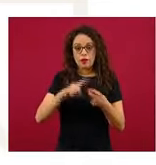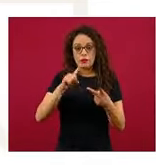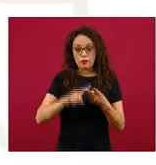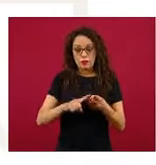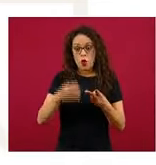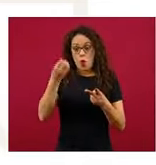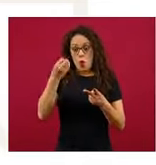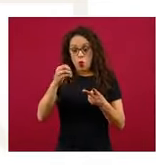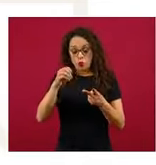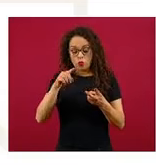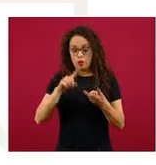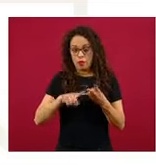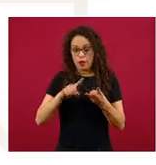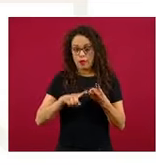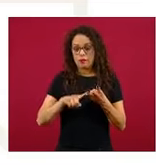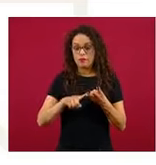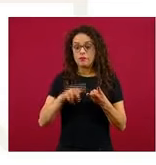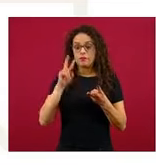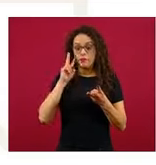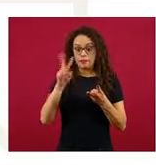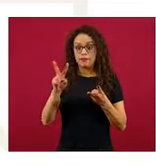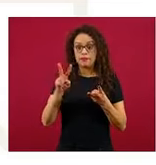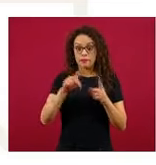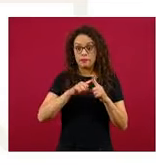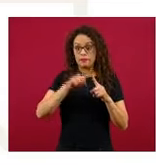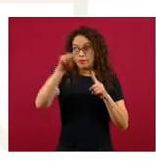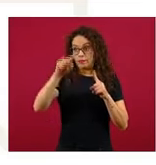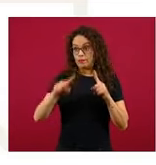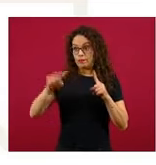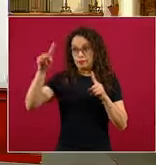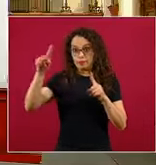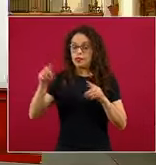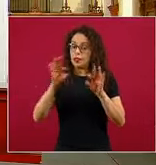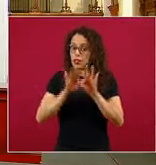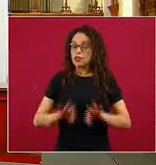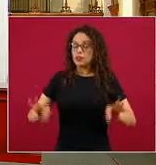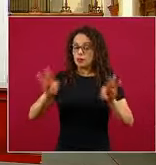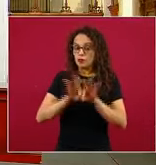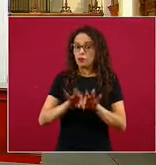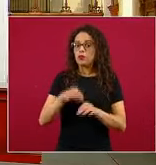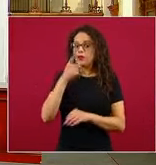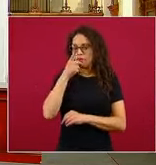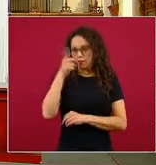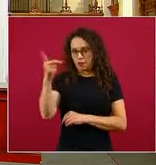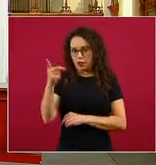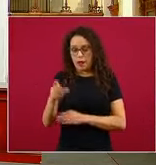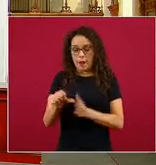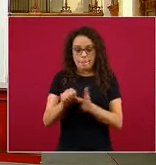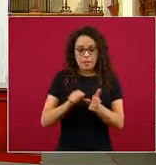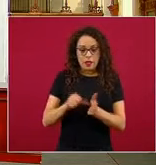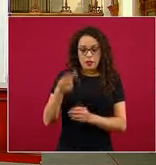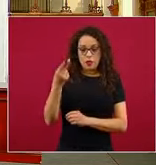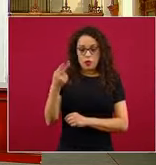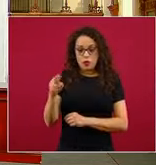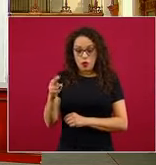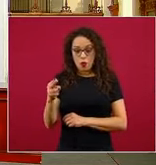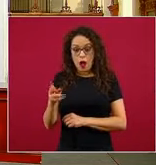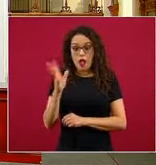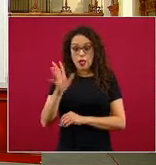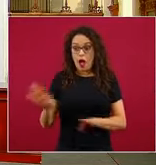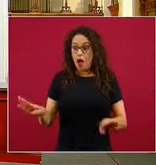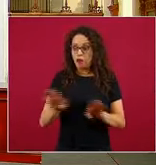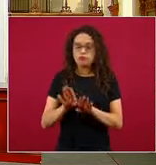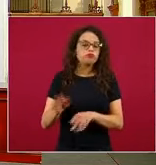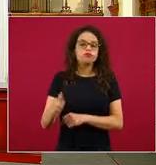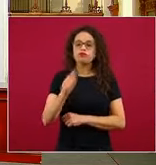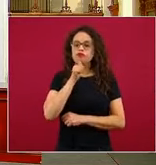en octubre. Es importante para nosotros mencionar que el mes de noviembre aún pues no está cerrado, por lo que es